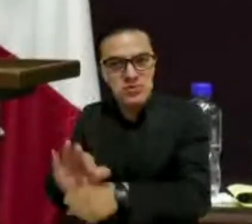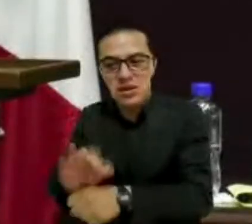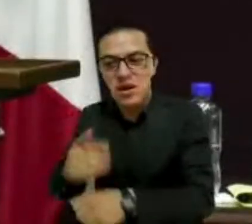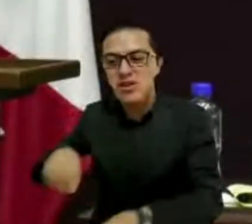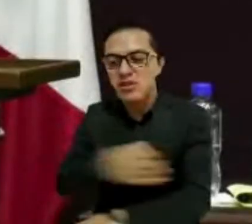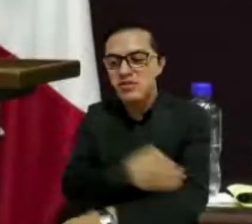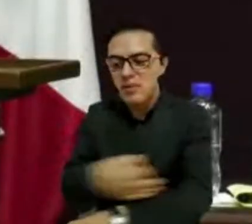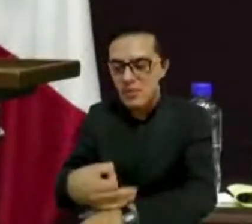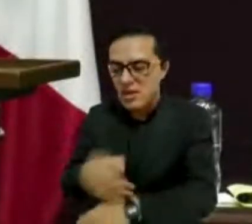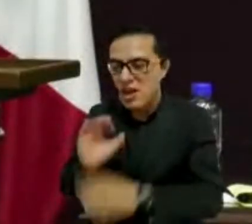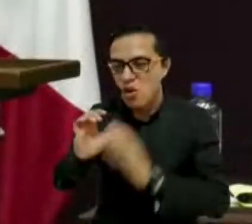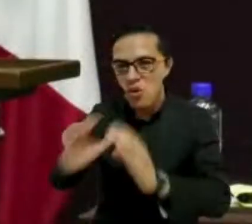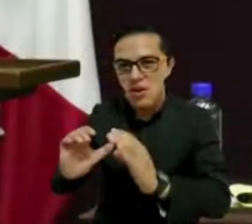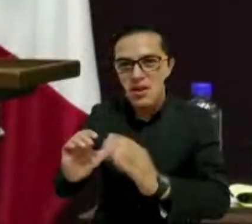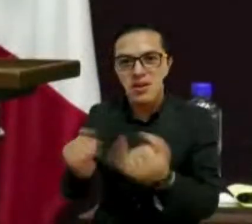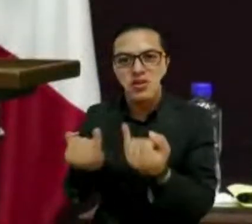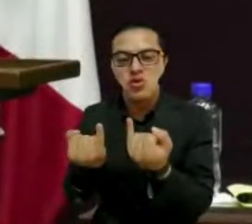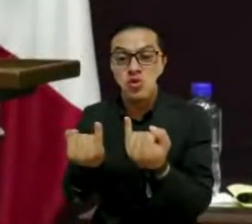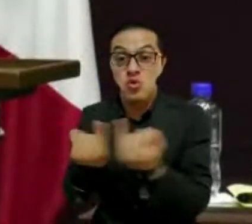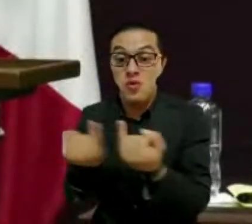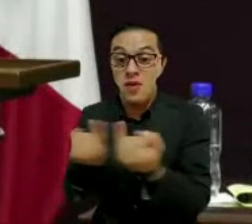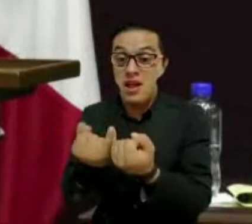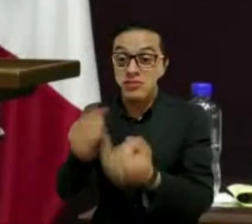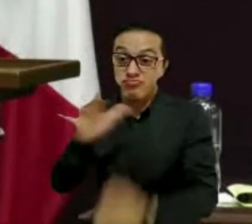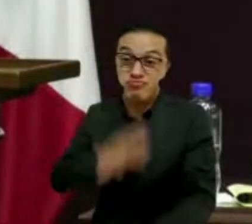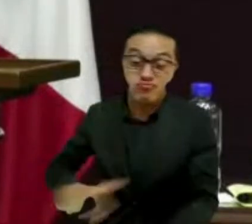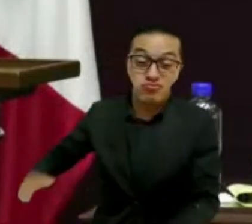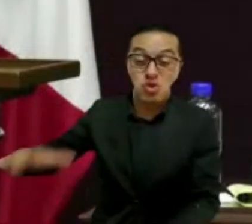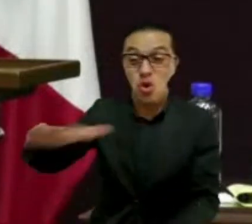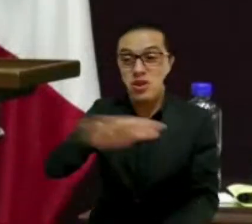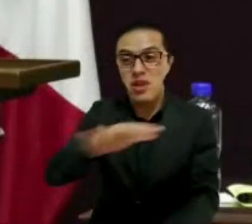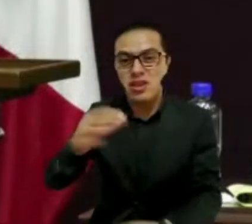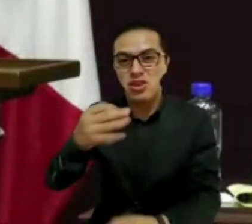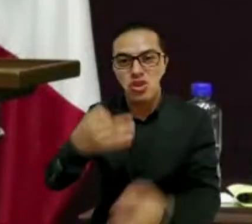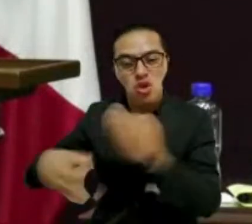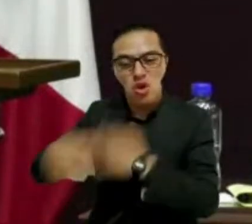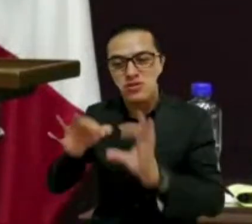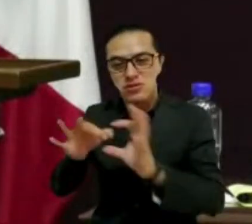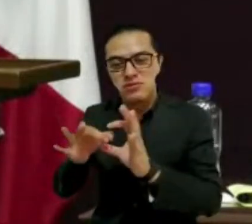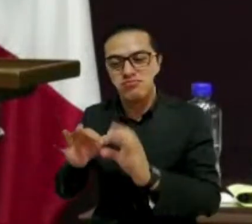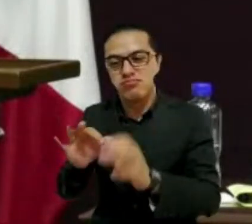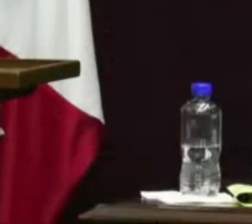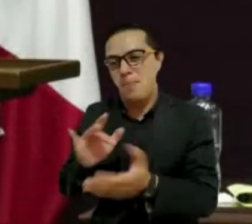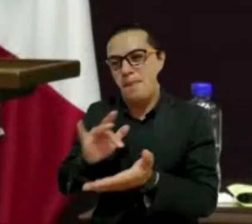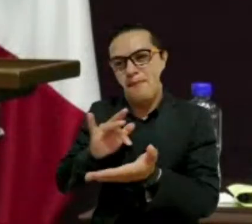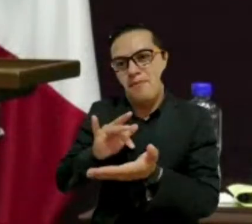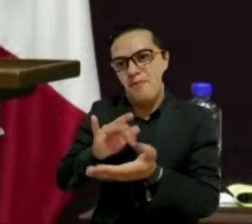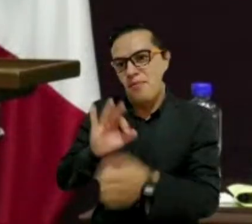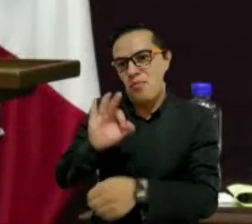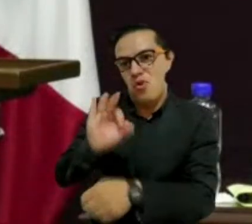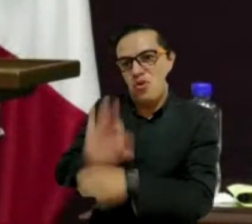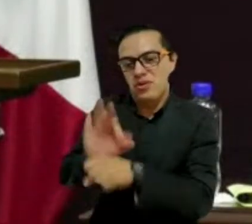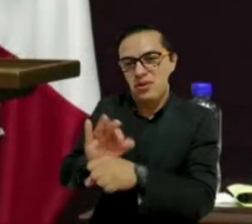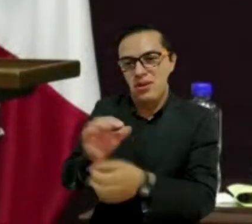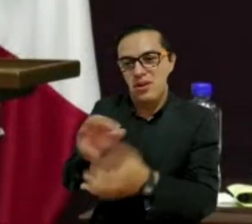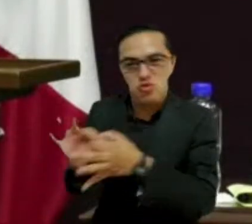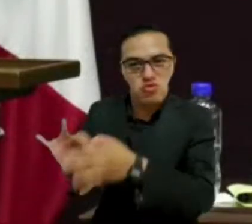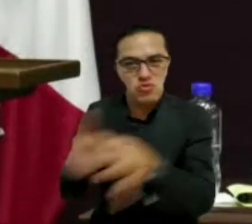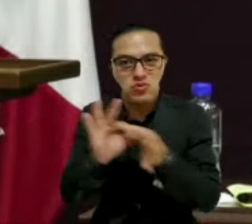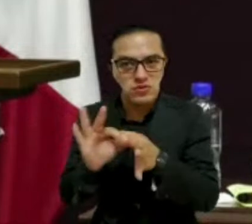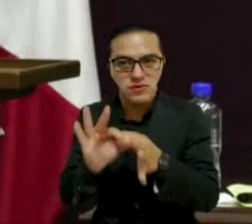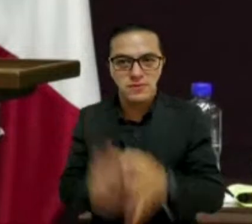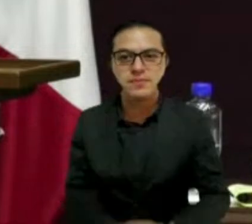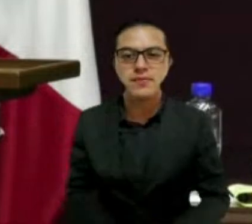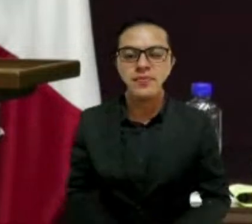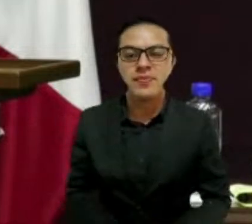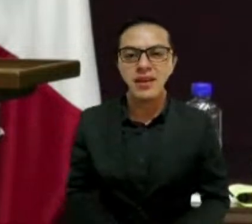y fortalecer el tejido social en beneficio de la sociedad en su conjunto. Es por ello que se